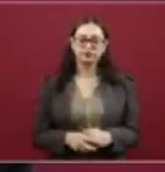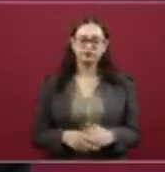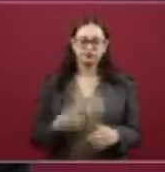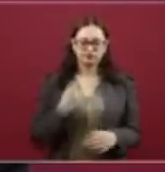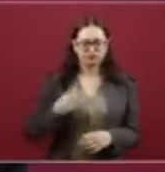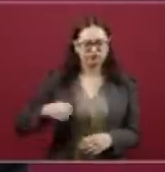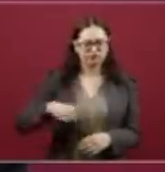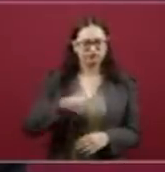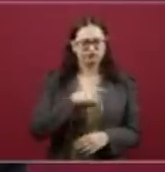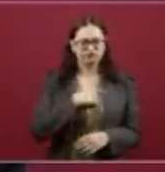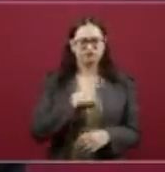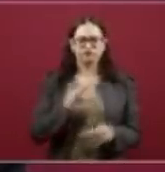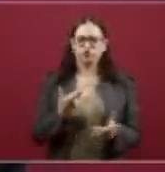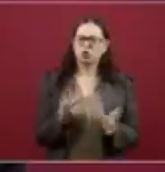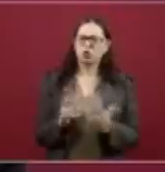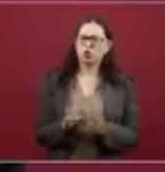postura